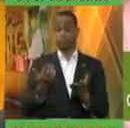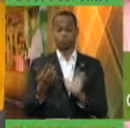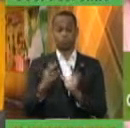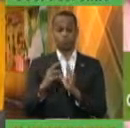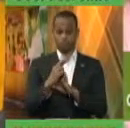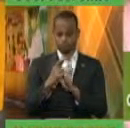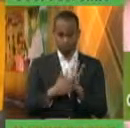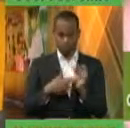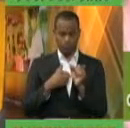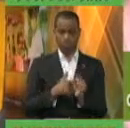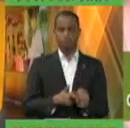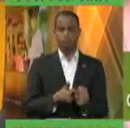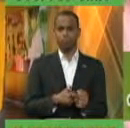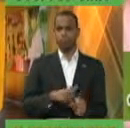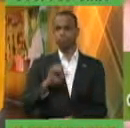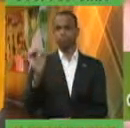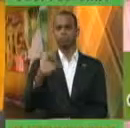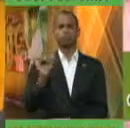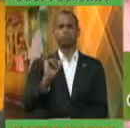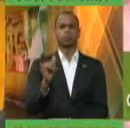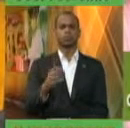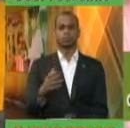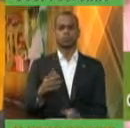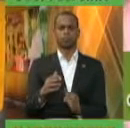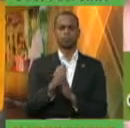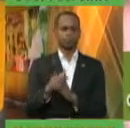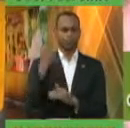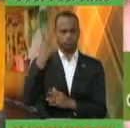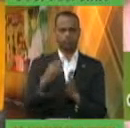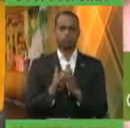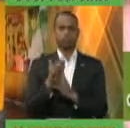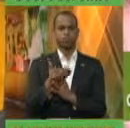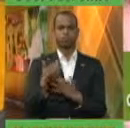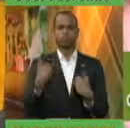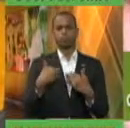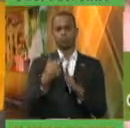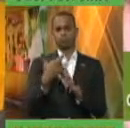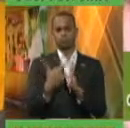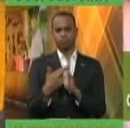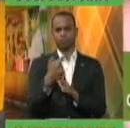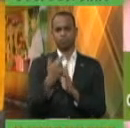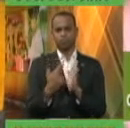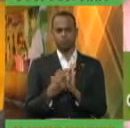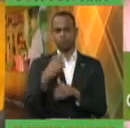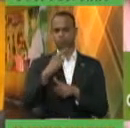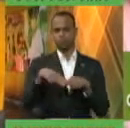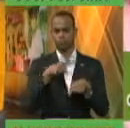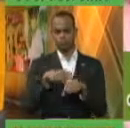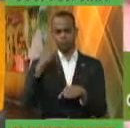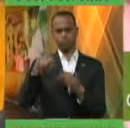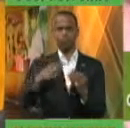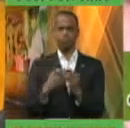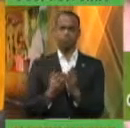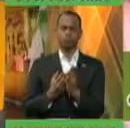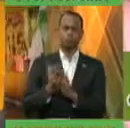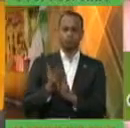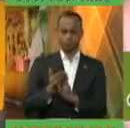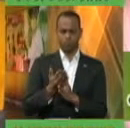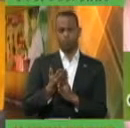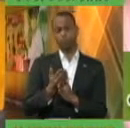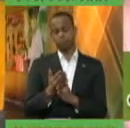también una una guía de accesibilidad y estamos trabajando una normativa nacional de accesibilidad física